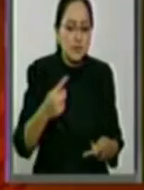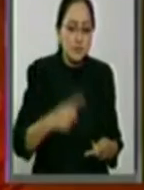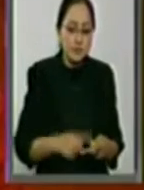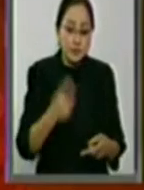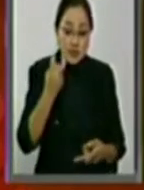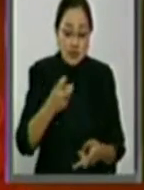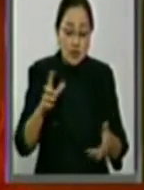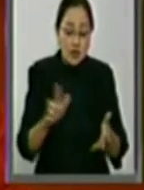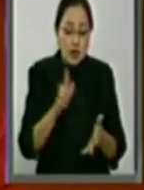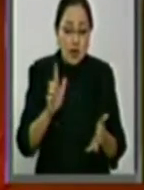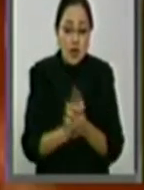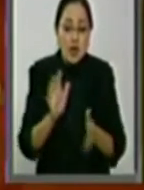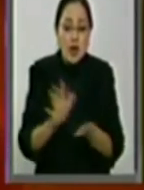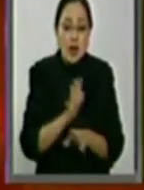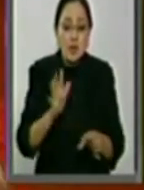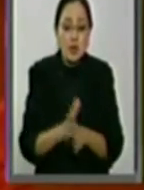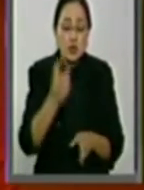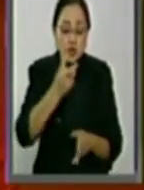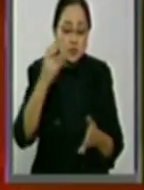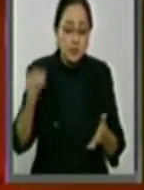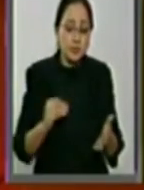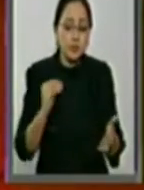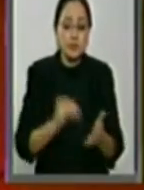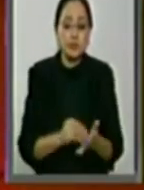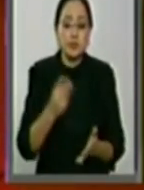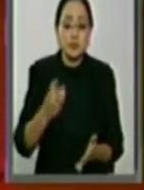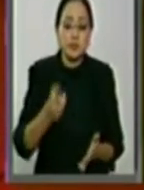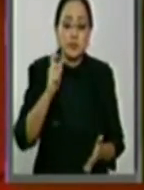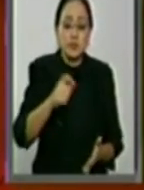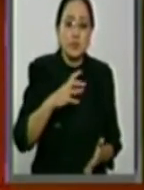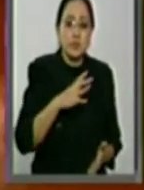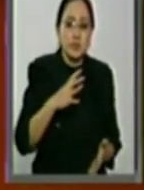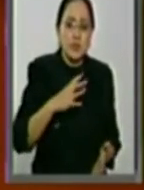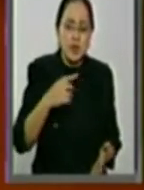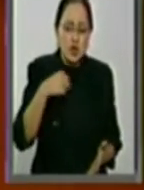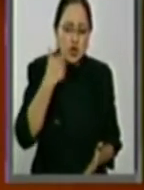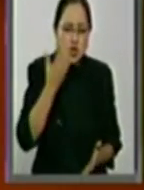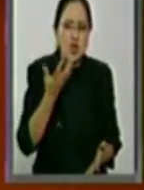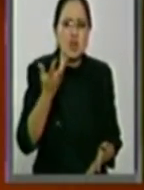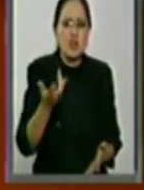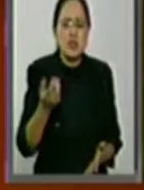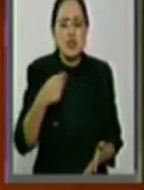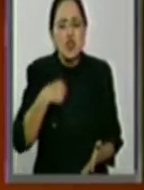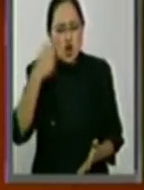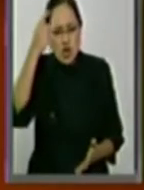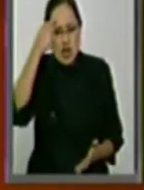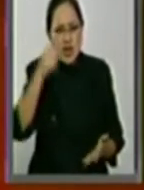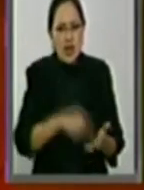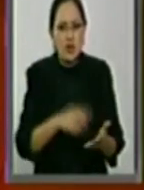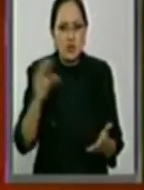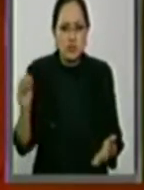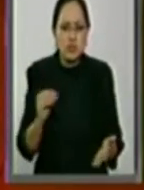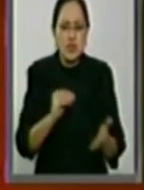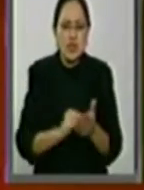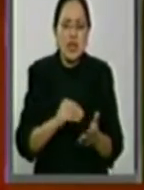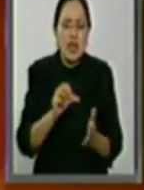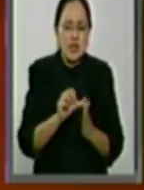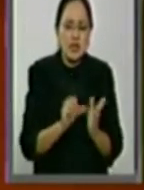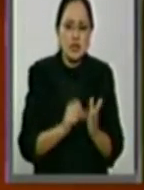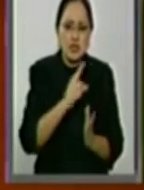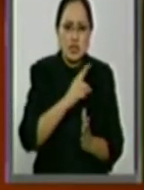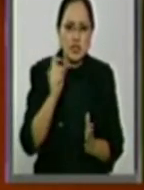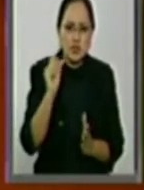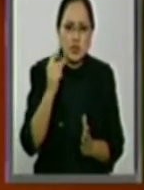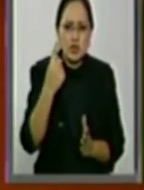tiene esa complejidad. Creo otra vez que nos quedamos cortos porque lo circunscribimos al 122 constitucional y